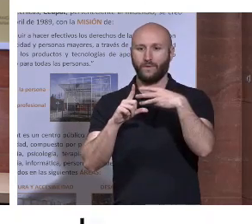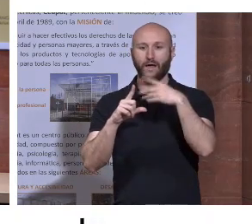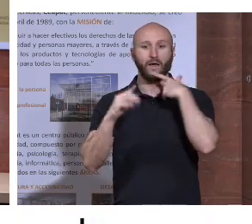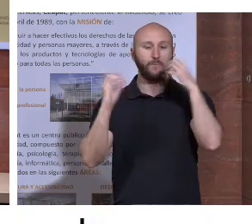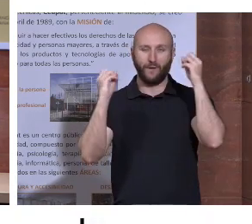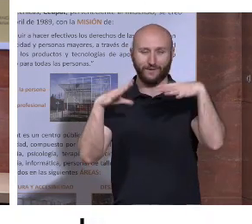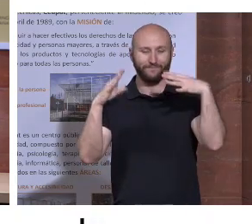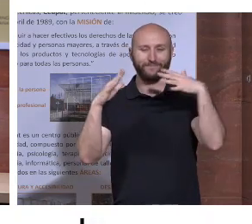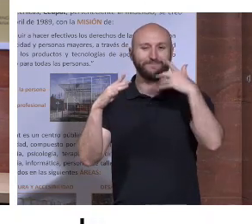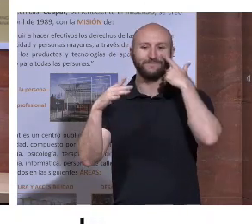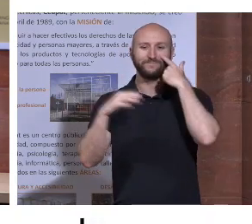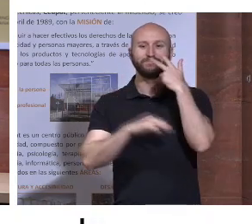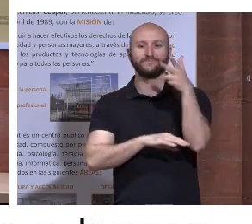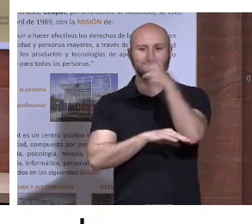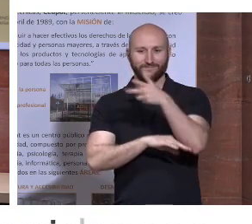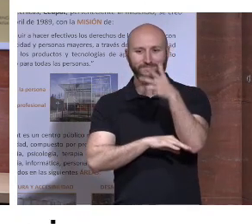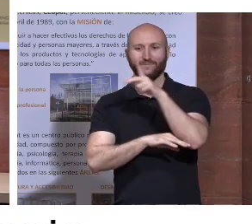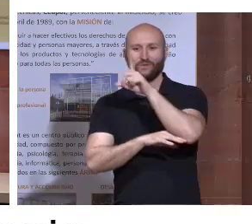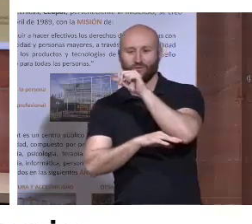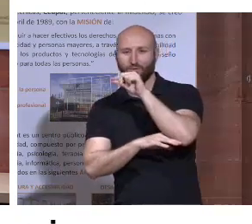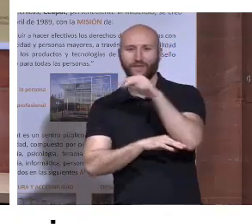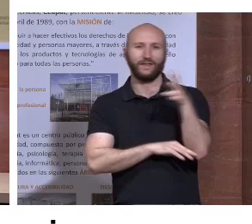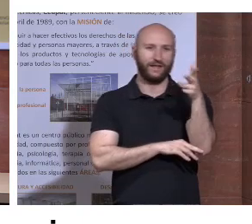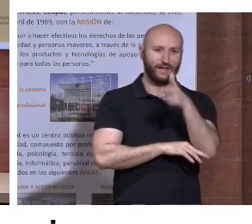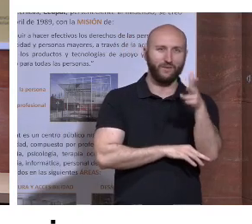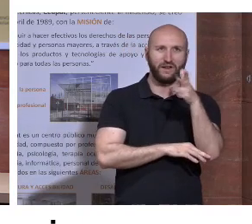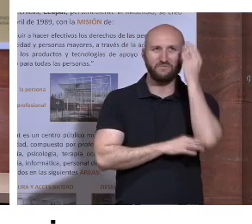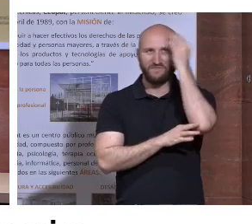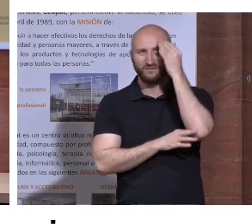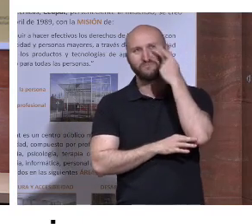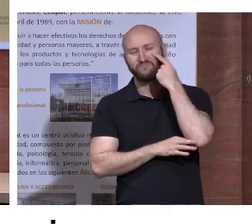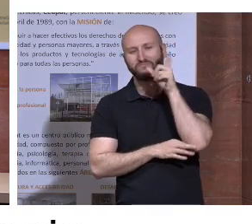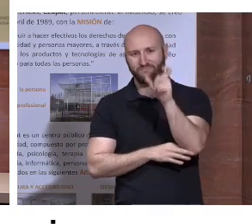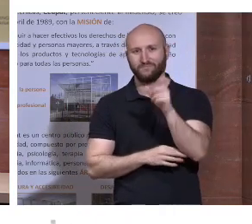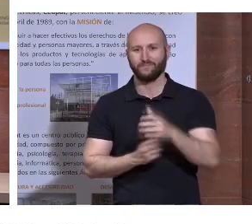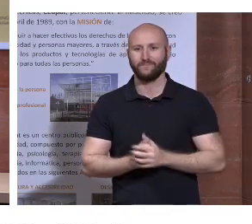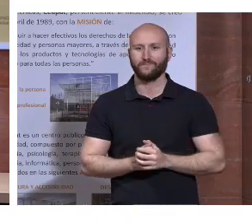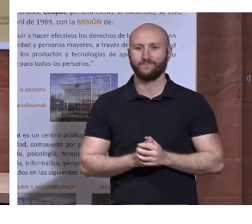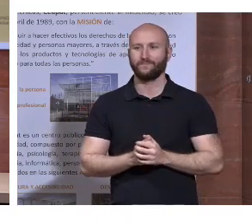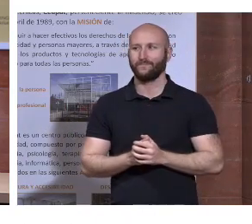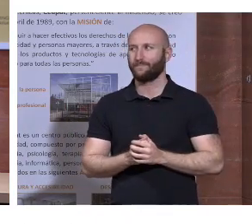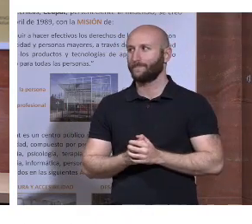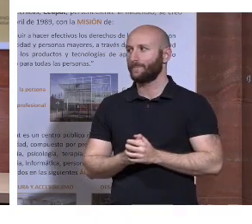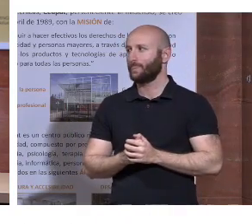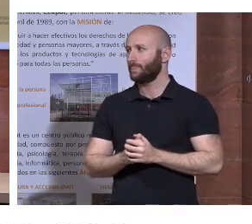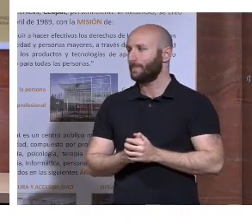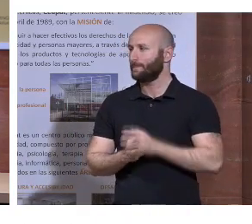Twitter, una cámara... Vale, sí. Se me ocurre esto. Mira, tengo aquí una baraja de